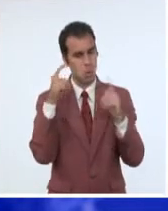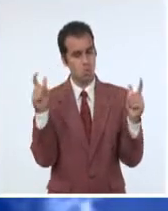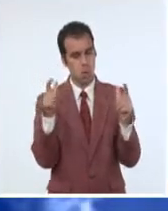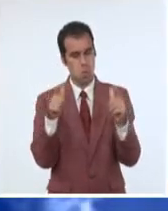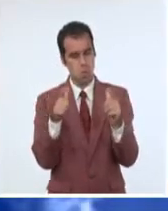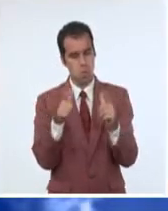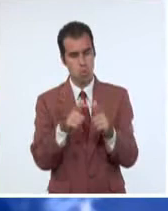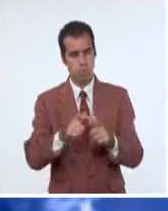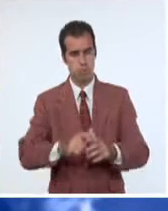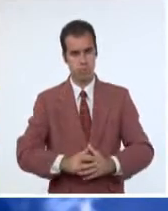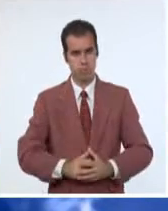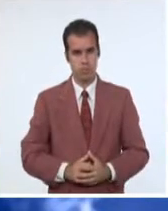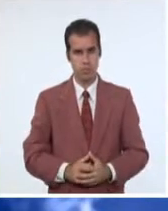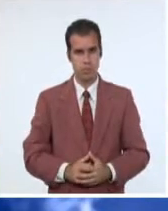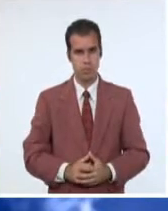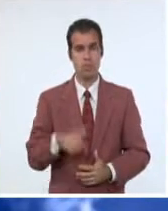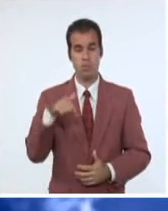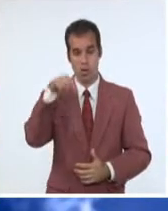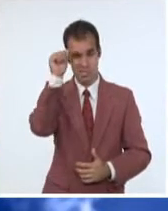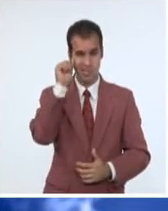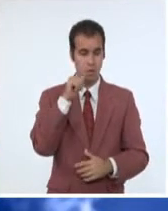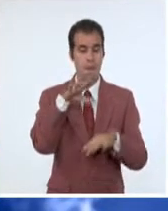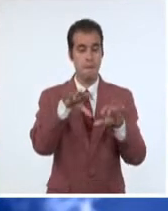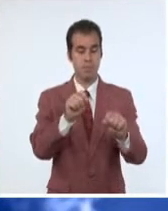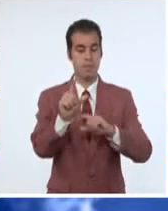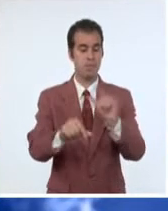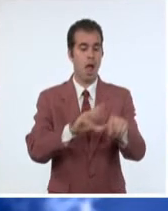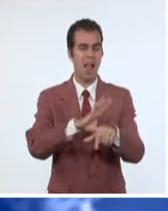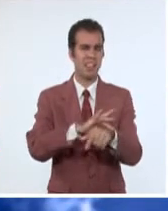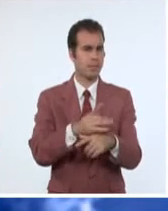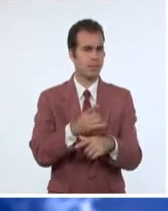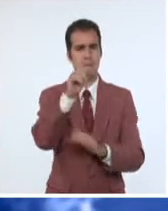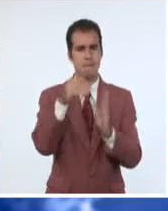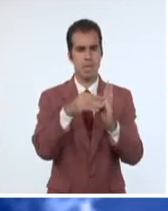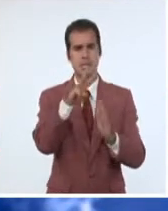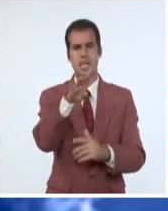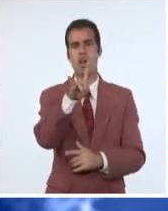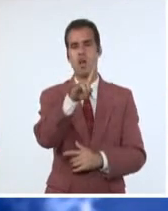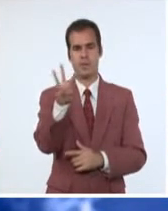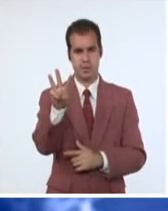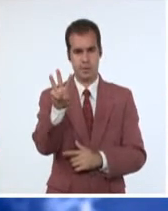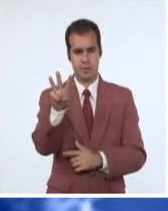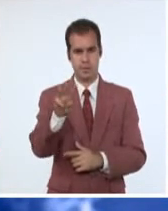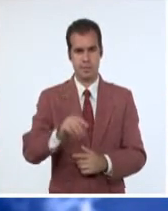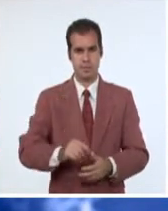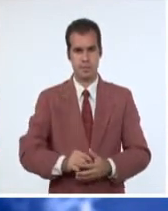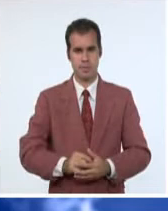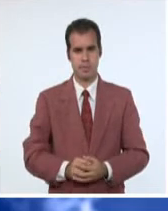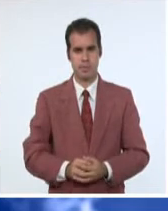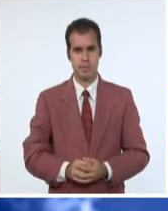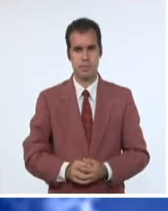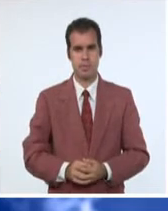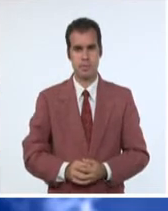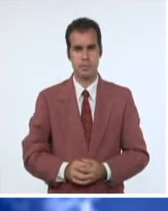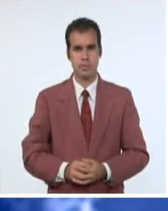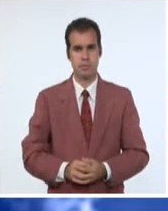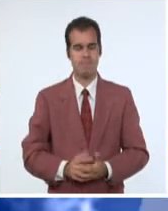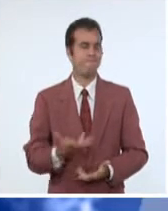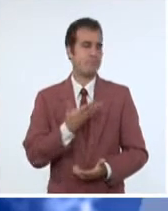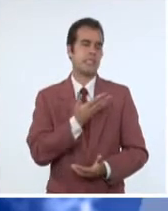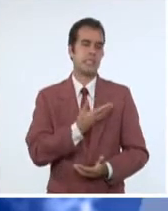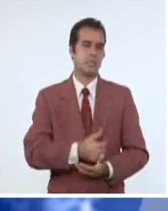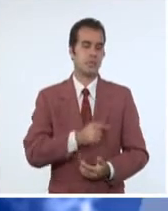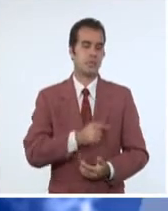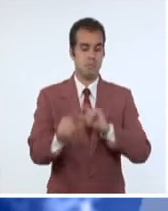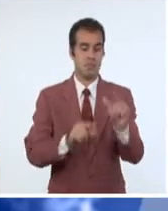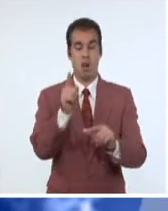enfermedad. Este sábado se confirmaron 1.393 nuevos casos de COVID-19 y lamentablemente